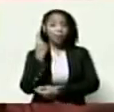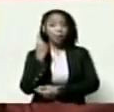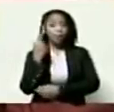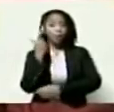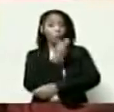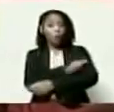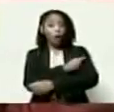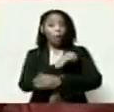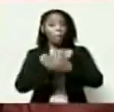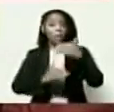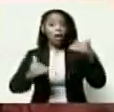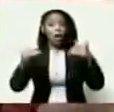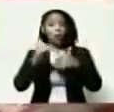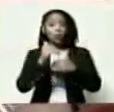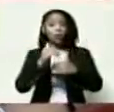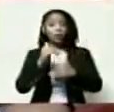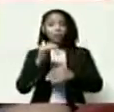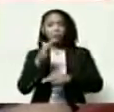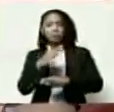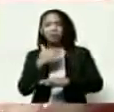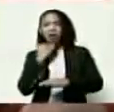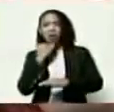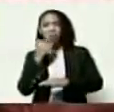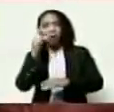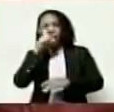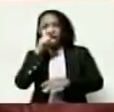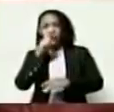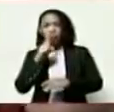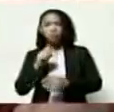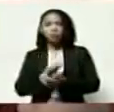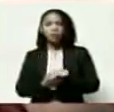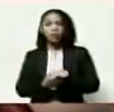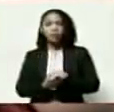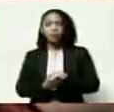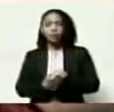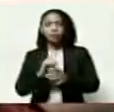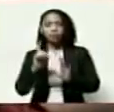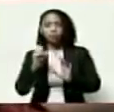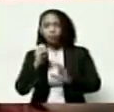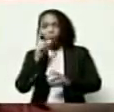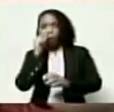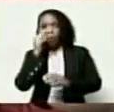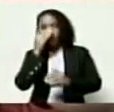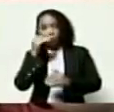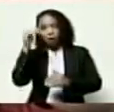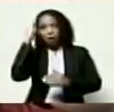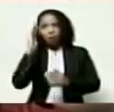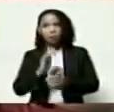vacunar a los mayores de cierta edad, de Pedro para arriba, por ejemplo.